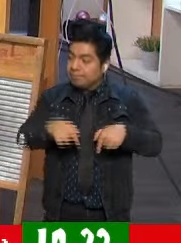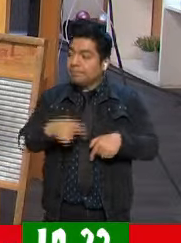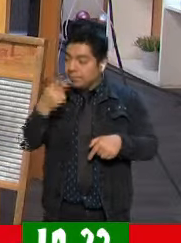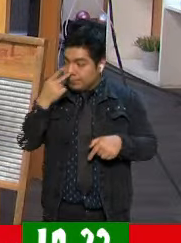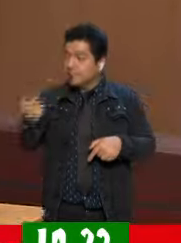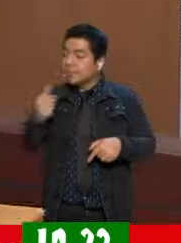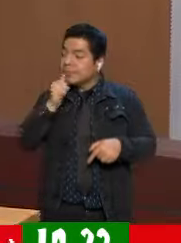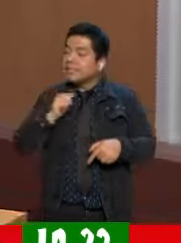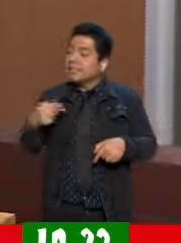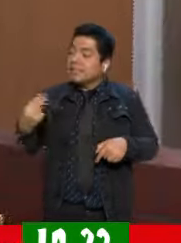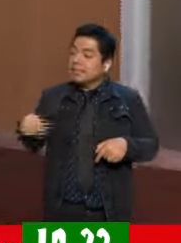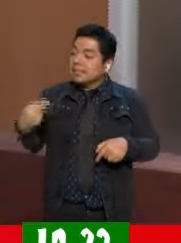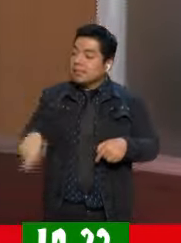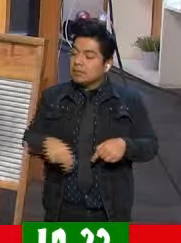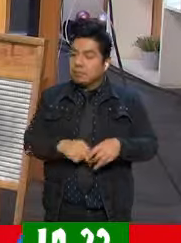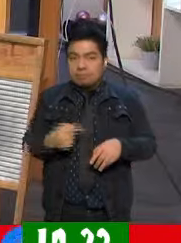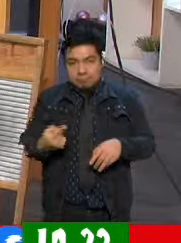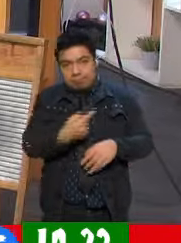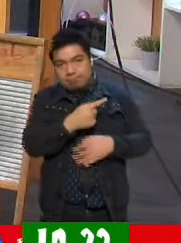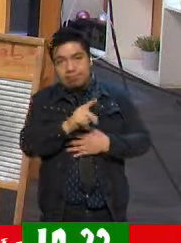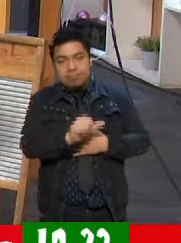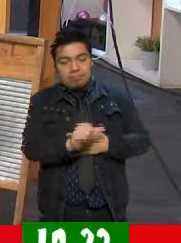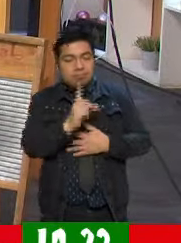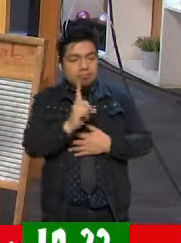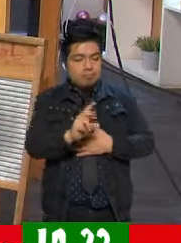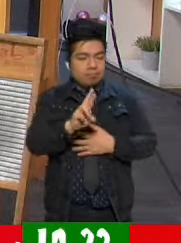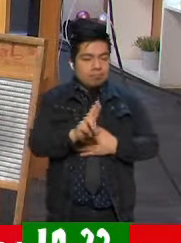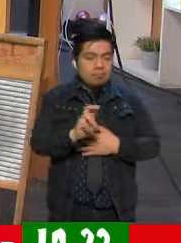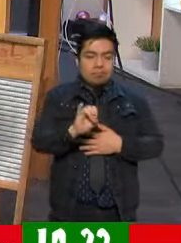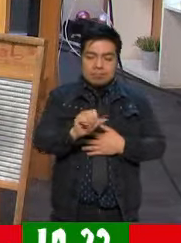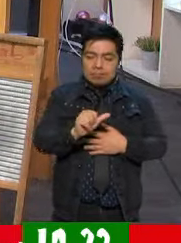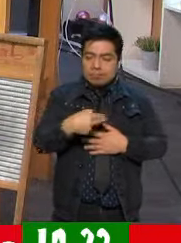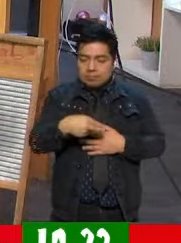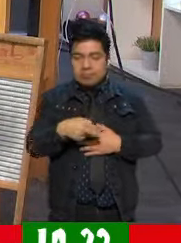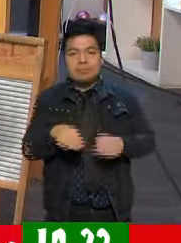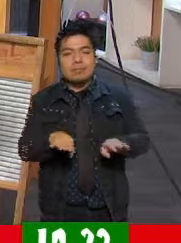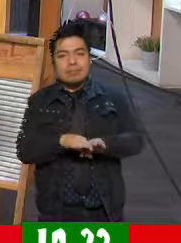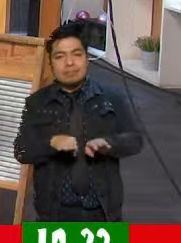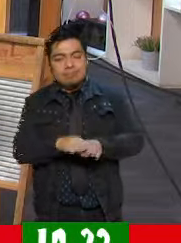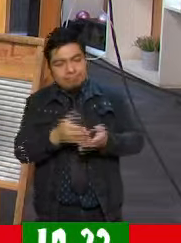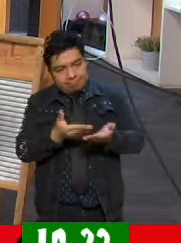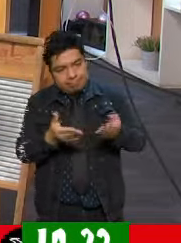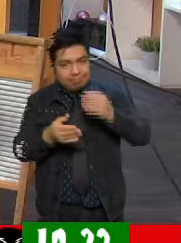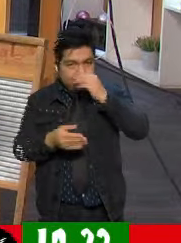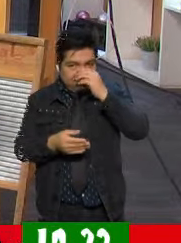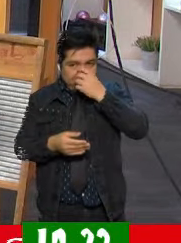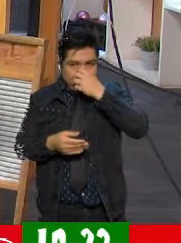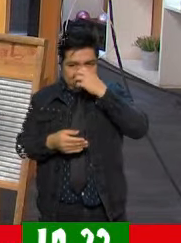si lo encuentran, mi señor. Pero si no, Adrián está aquí para contarnos cómo se le dice en otros países. ¿Cómo estás, Adrián? Pareja.